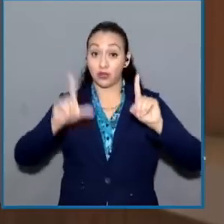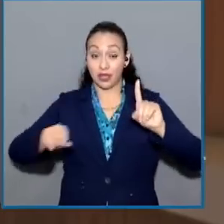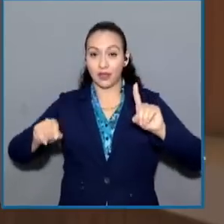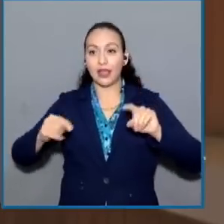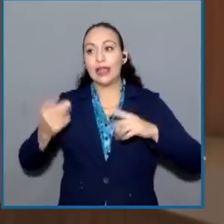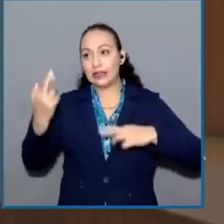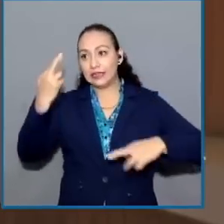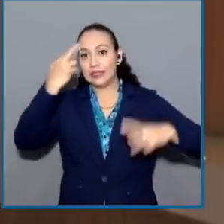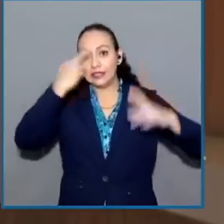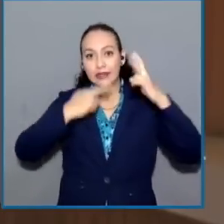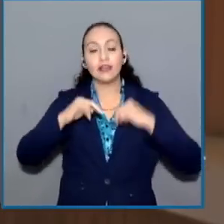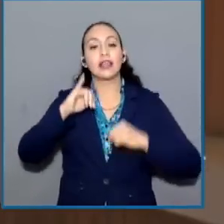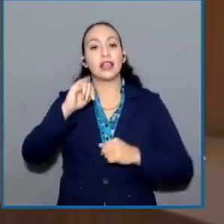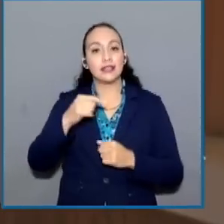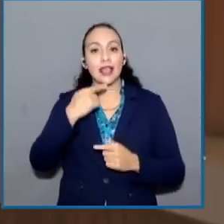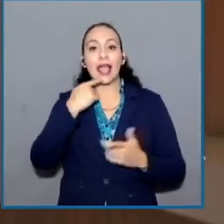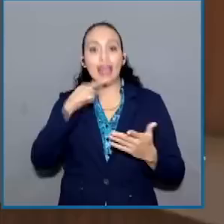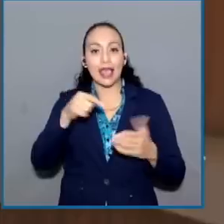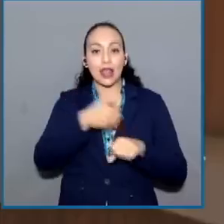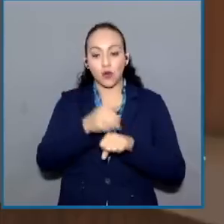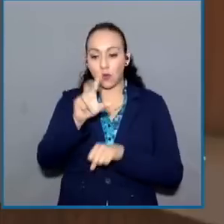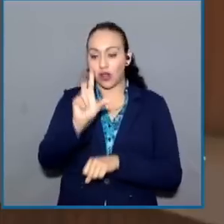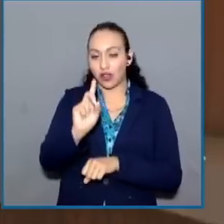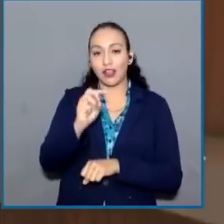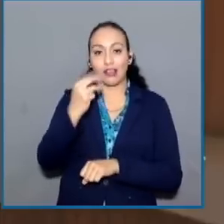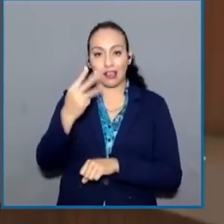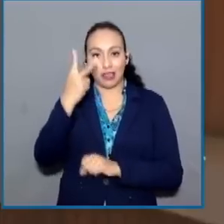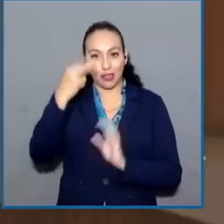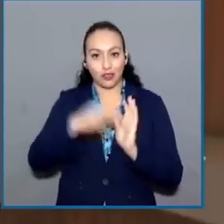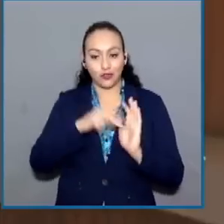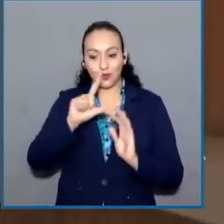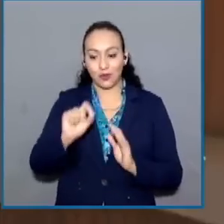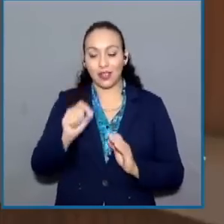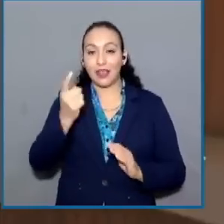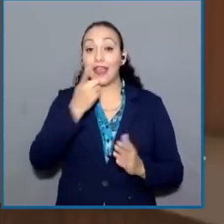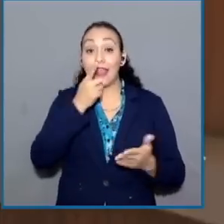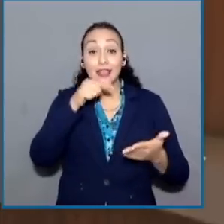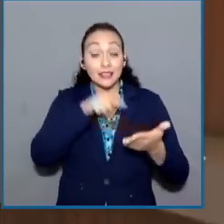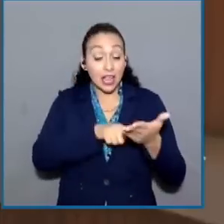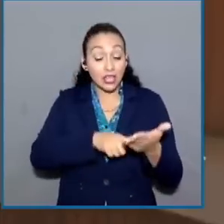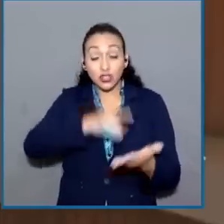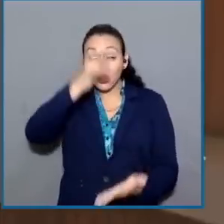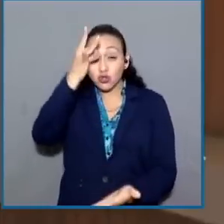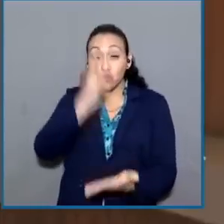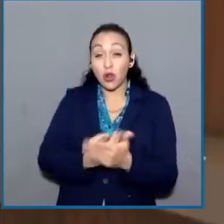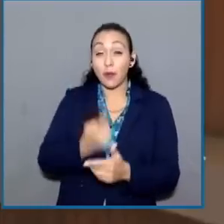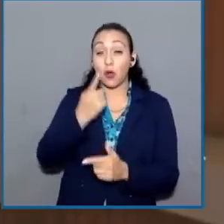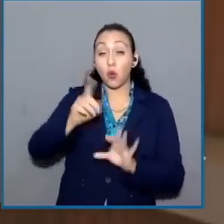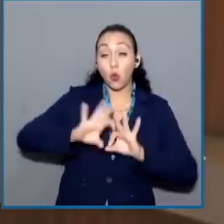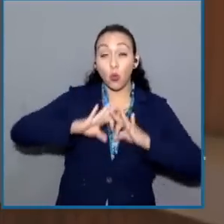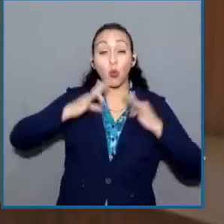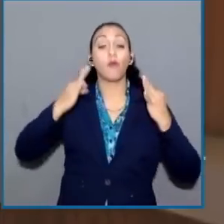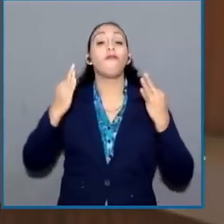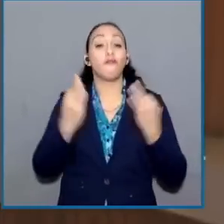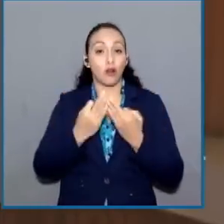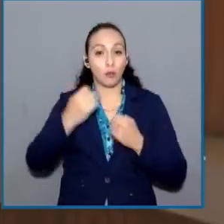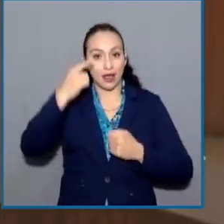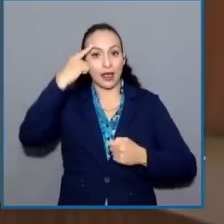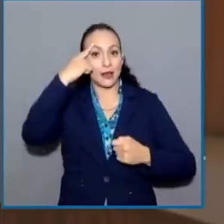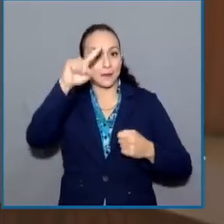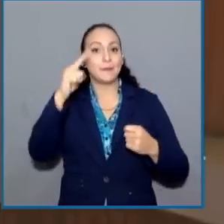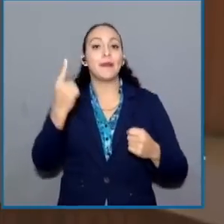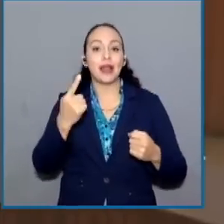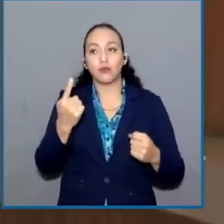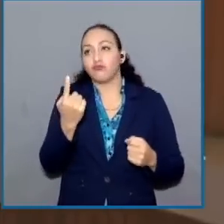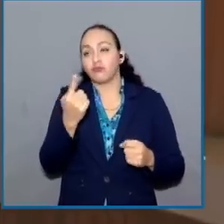queja 33 de 2021, que la única vía para conocer de actos que se dicten dentro de un procedimiento de declaración